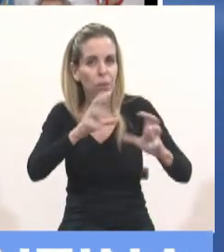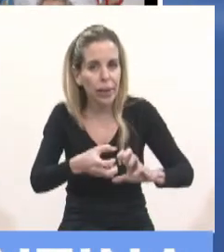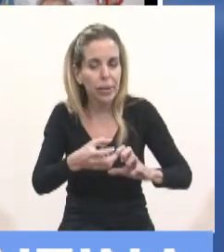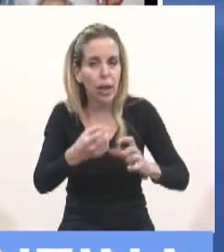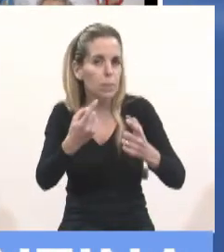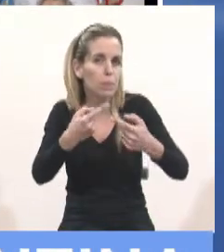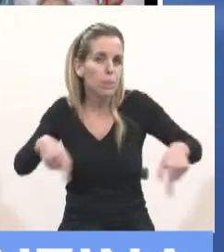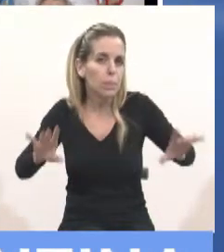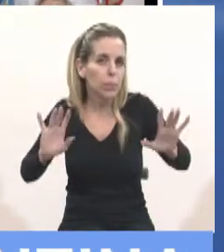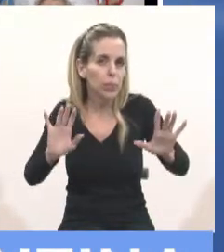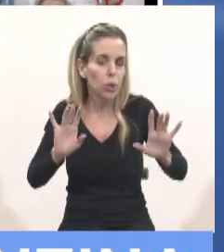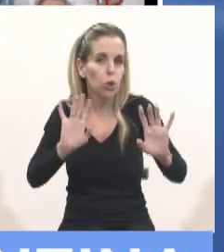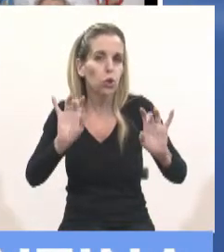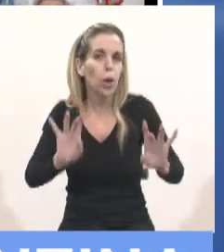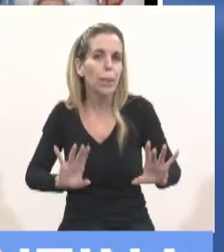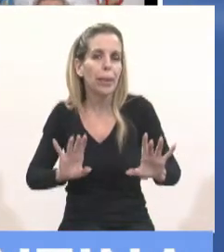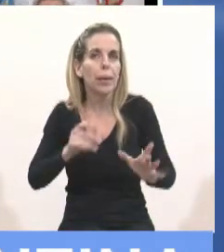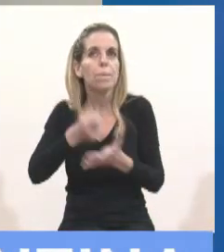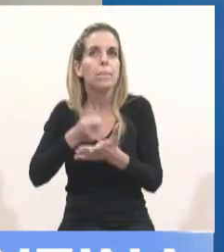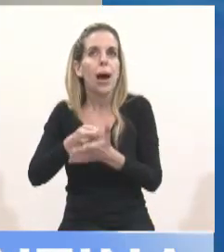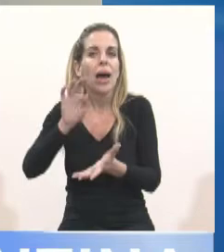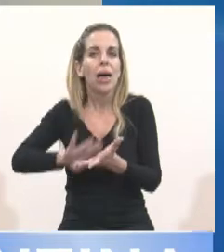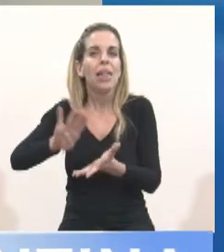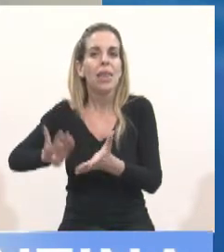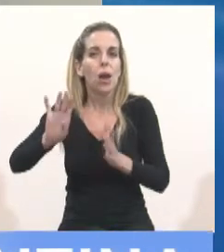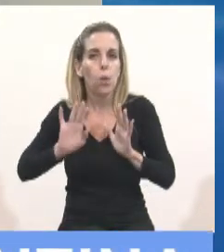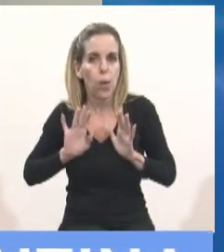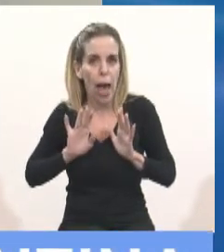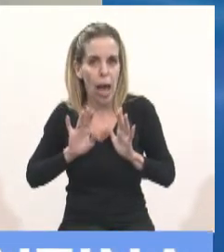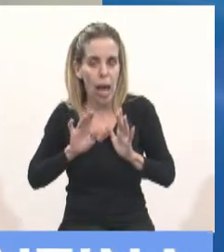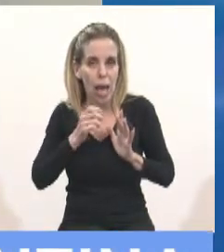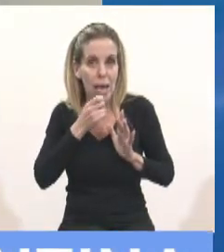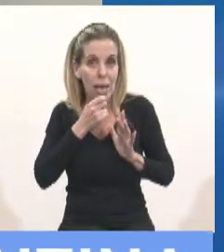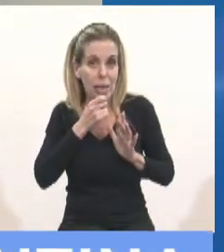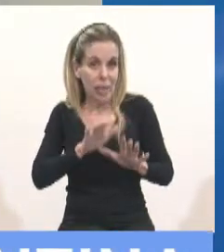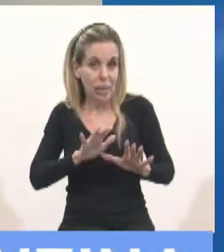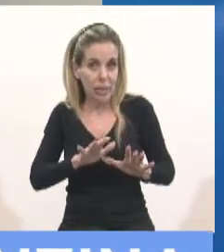no tiene salida si seguimos repitiendo